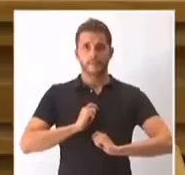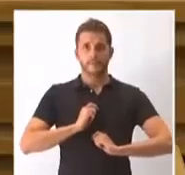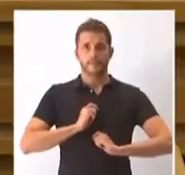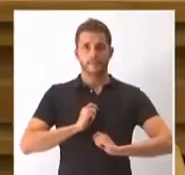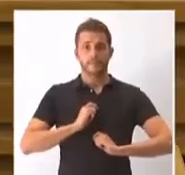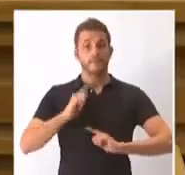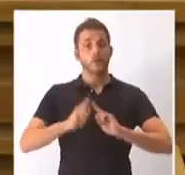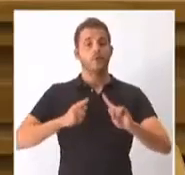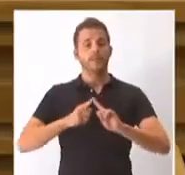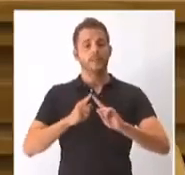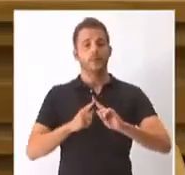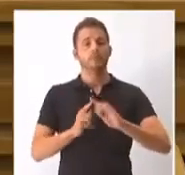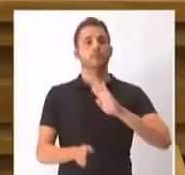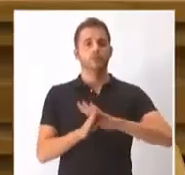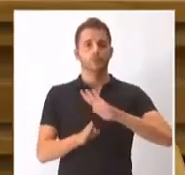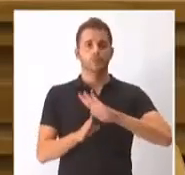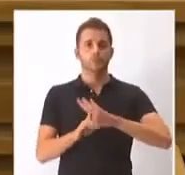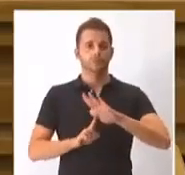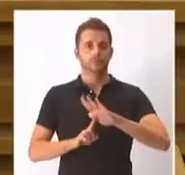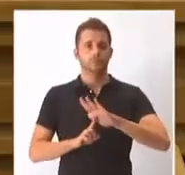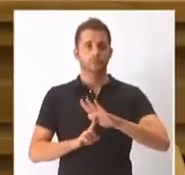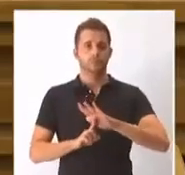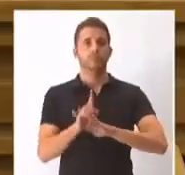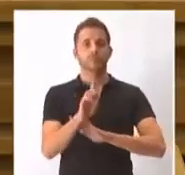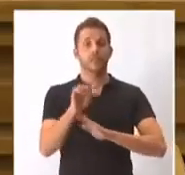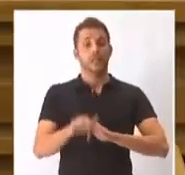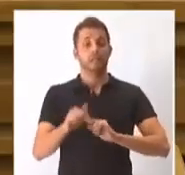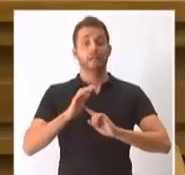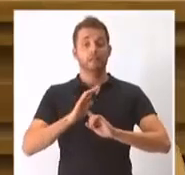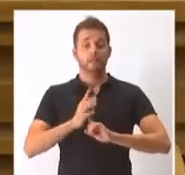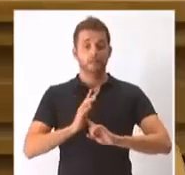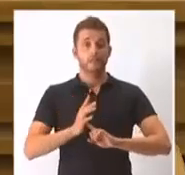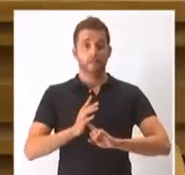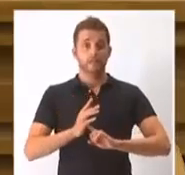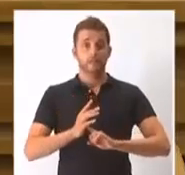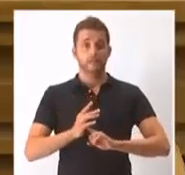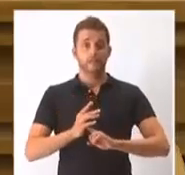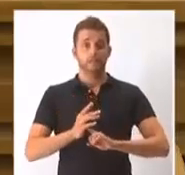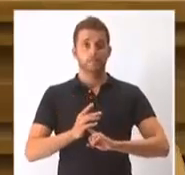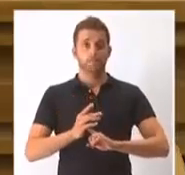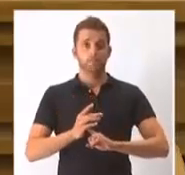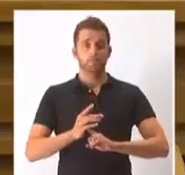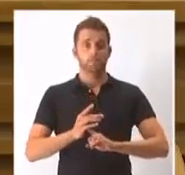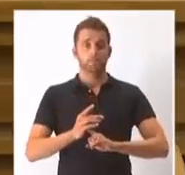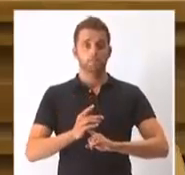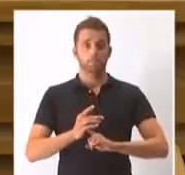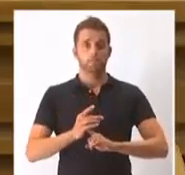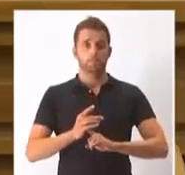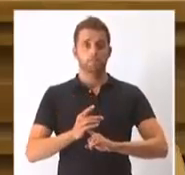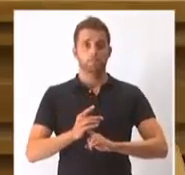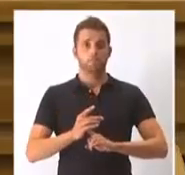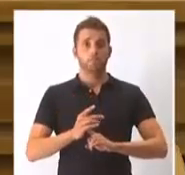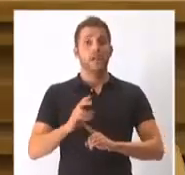para seguir adelante para seguir adelante esta región que no le debe casi nada a